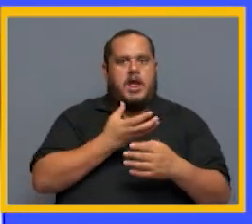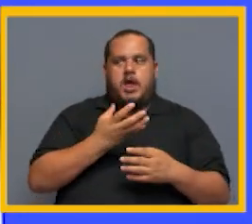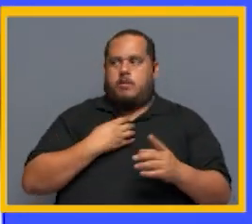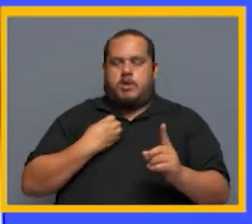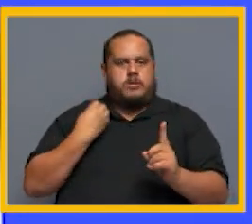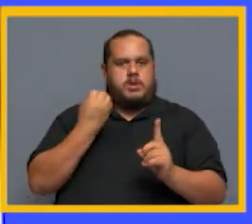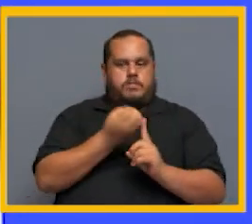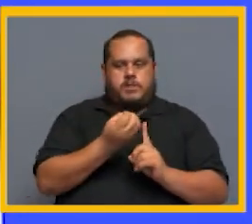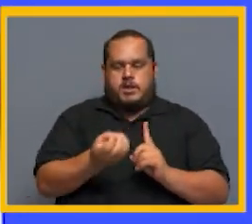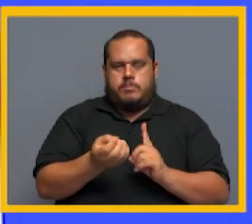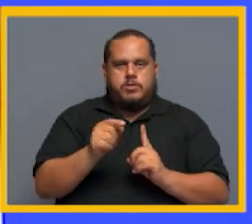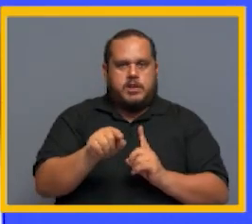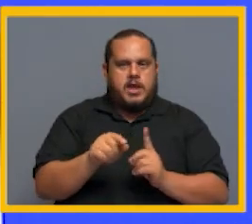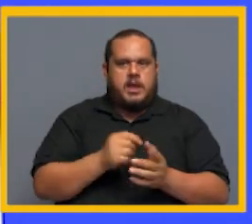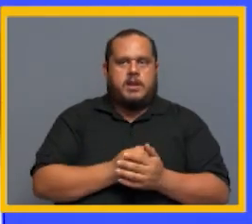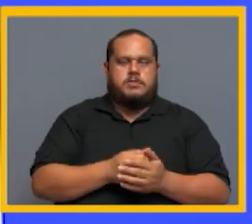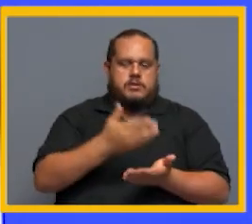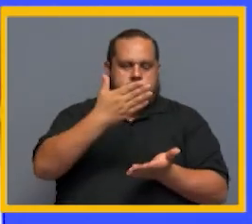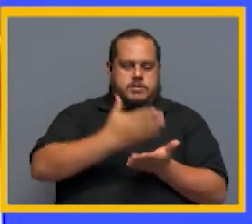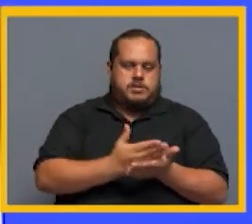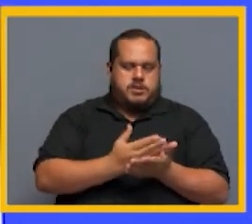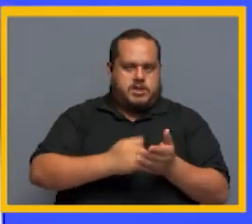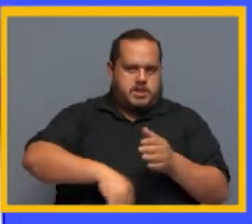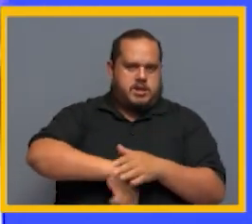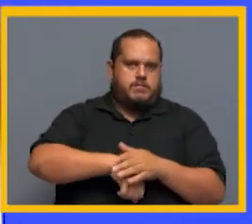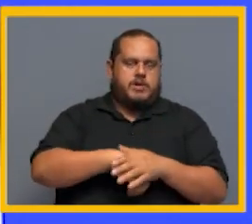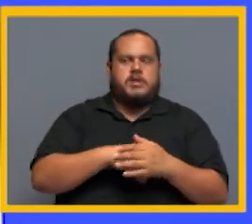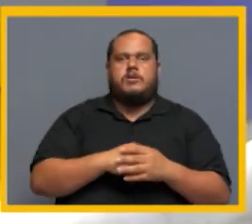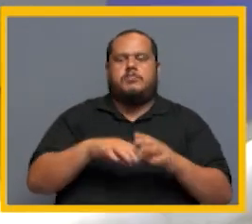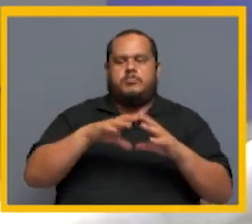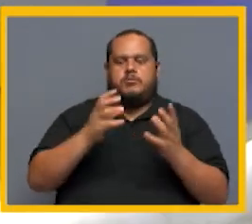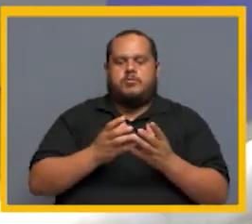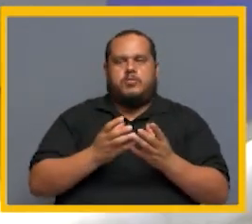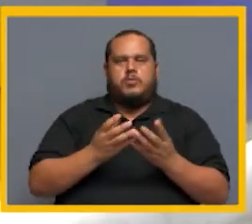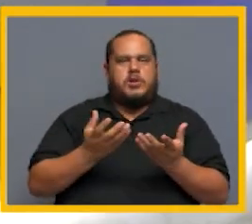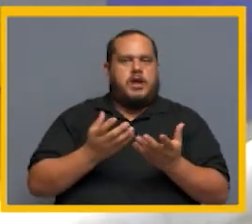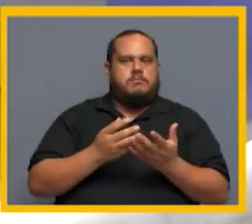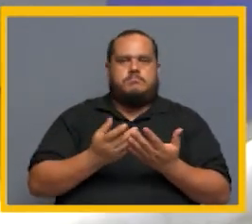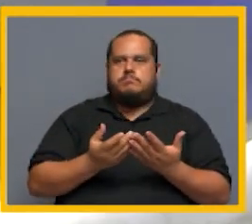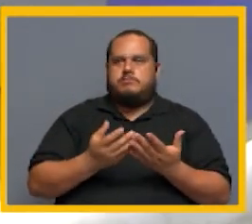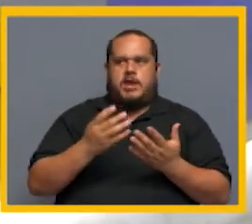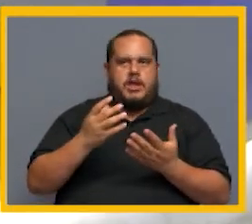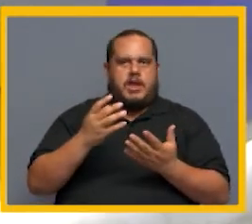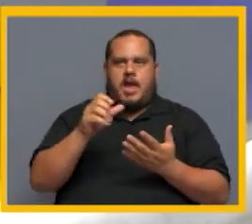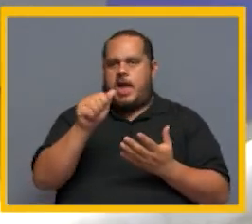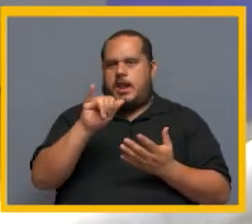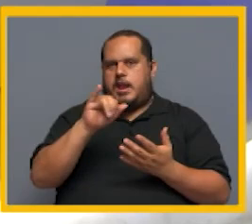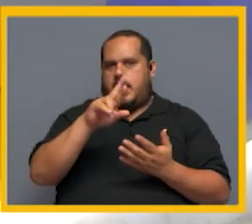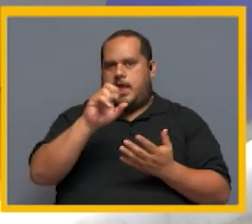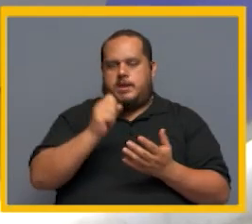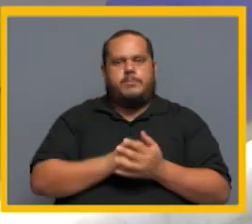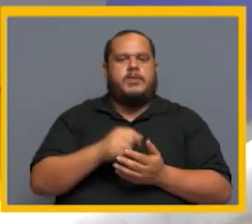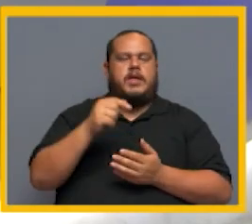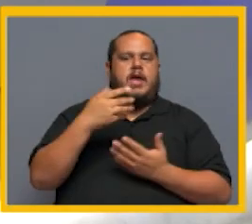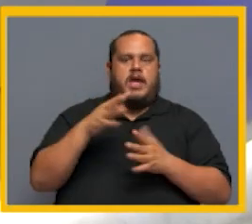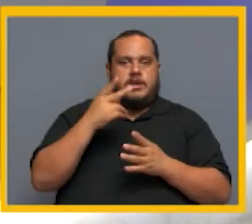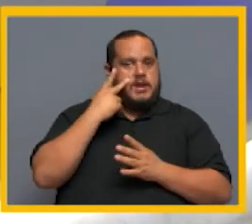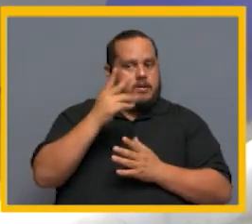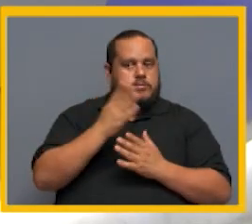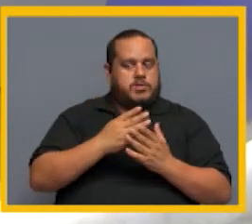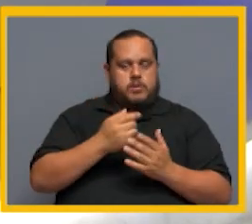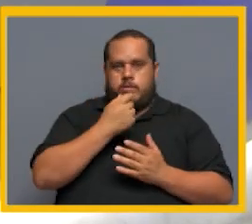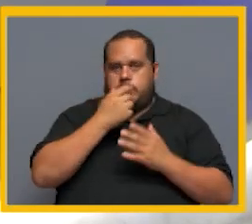le pega la pelota a él, detener el partido, bola al aire. Sí, el tema es que acá yo creo que vimos ya varios